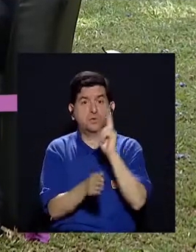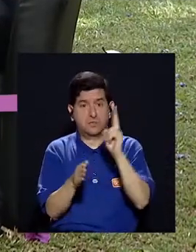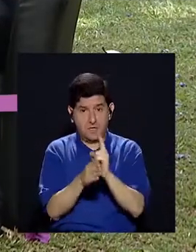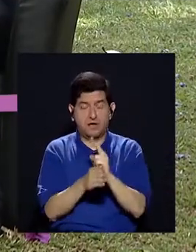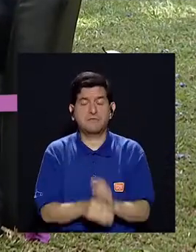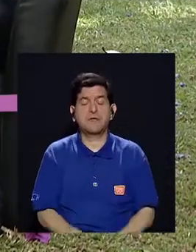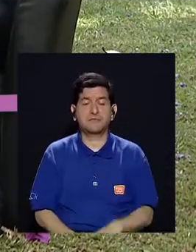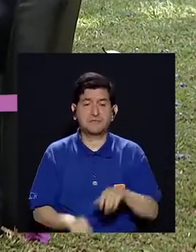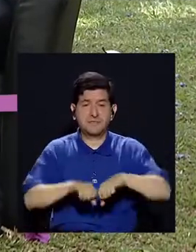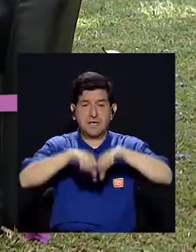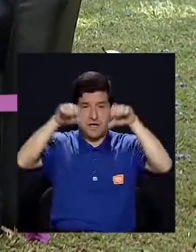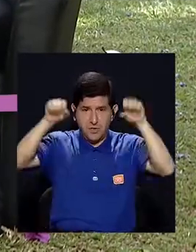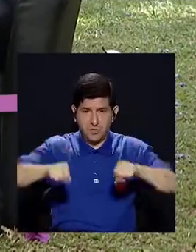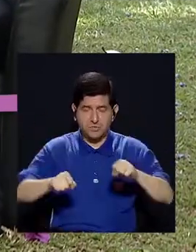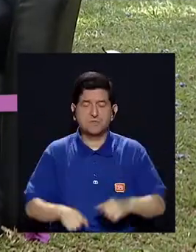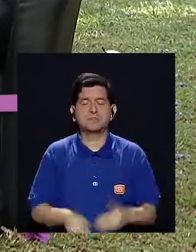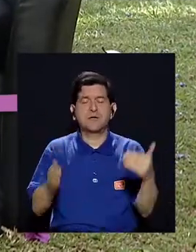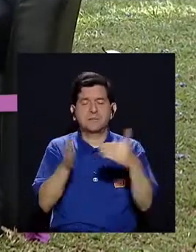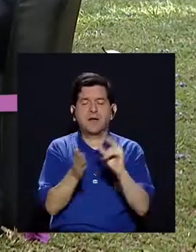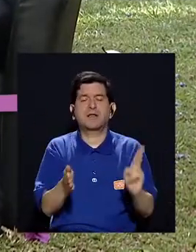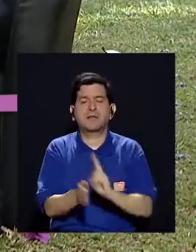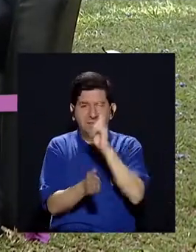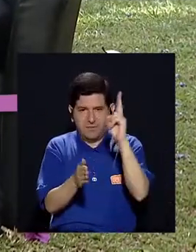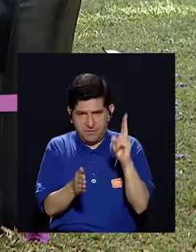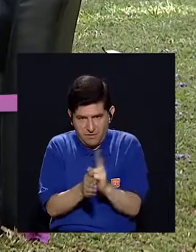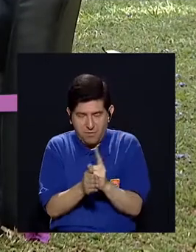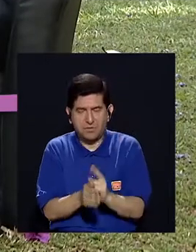ese sistema de reciclaje